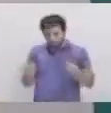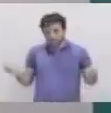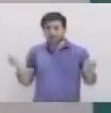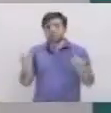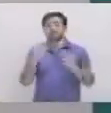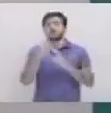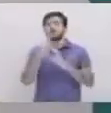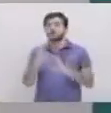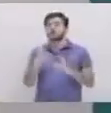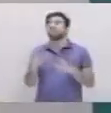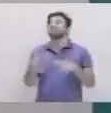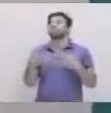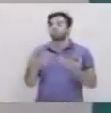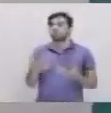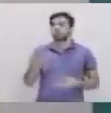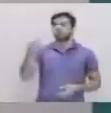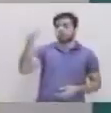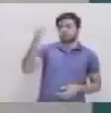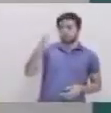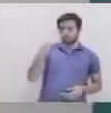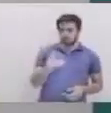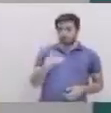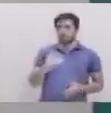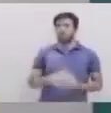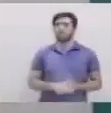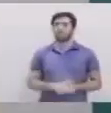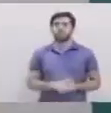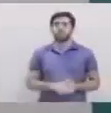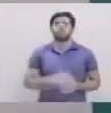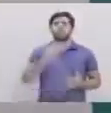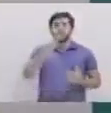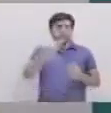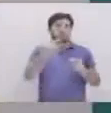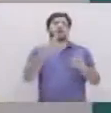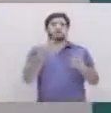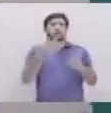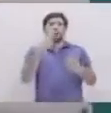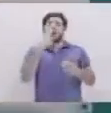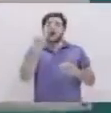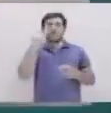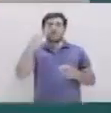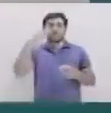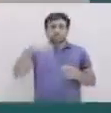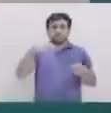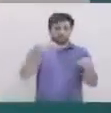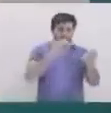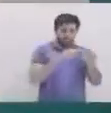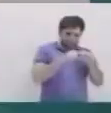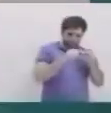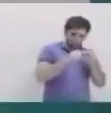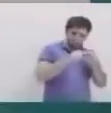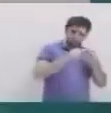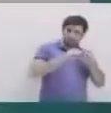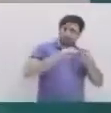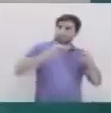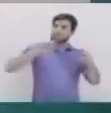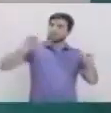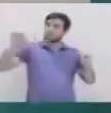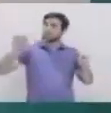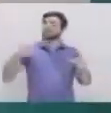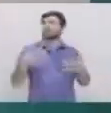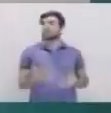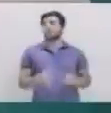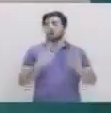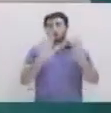tenemos ya la longitud, y nuestro problema está resuelto. La longitud mínima de la rampa es